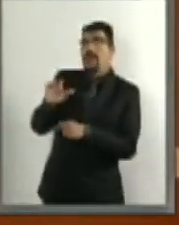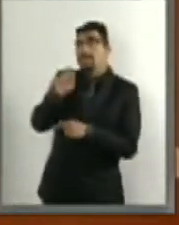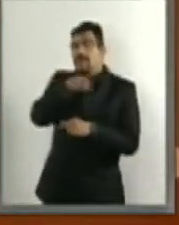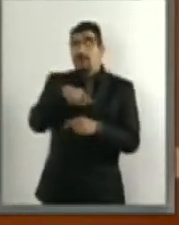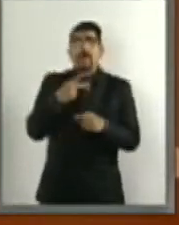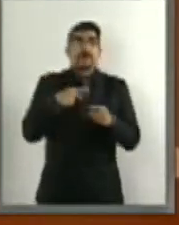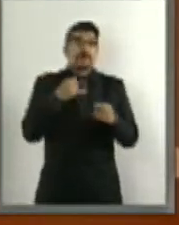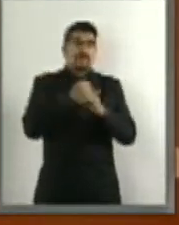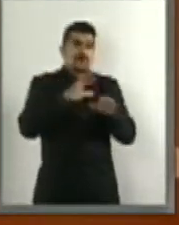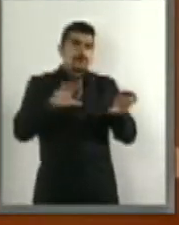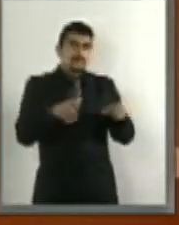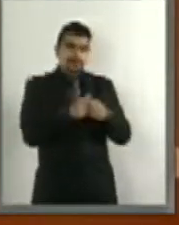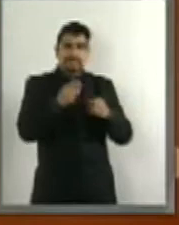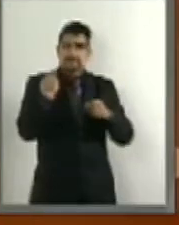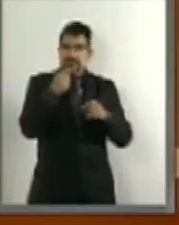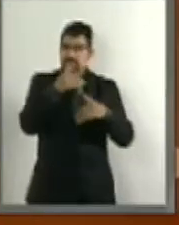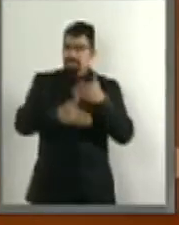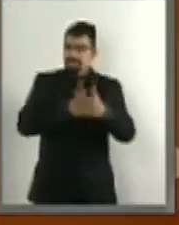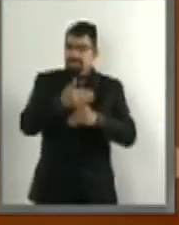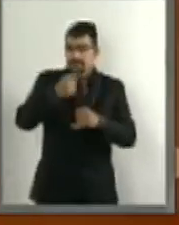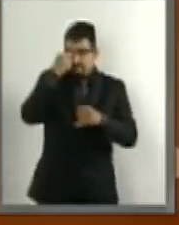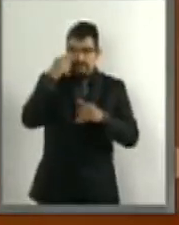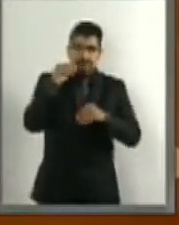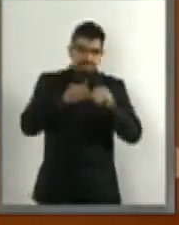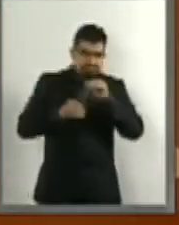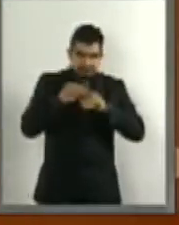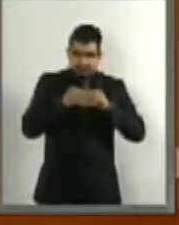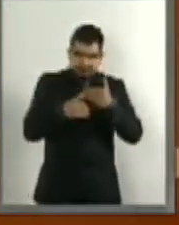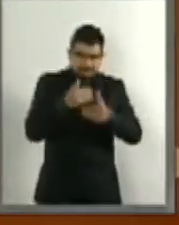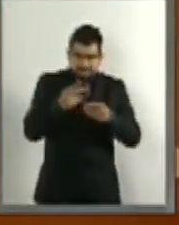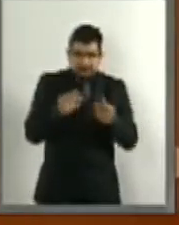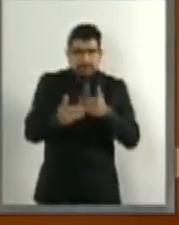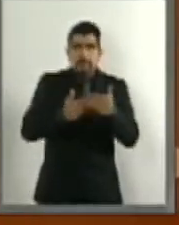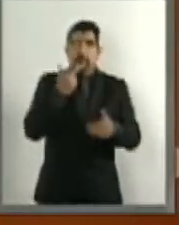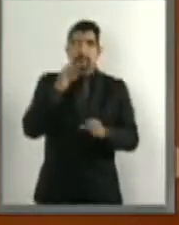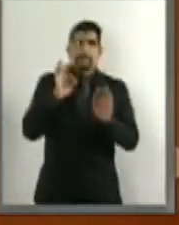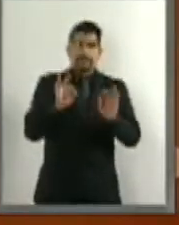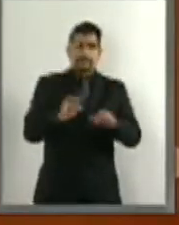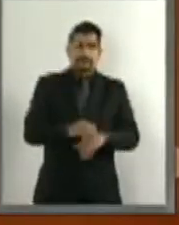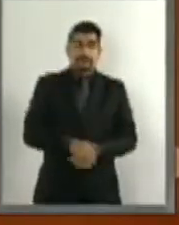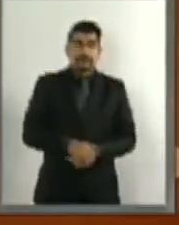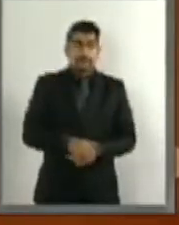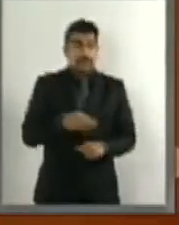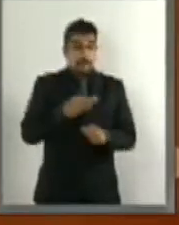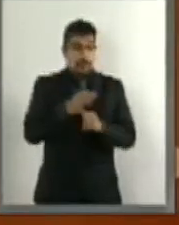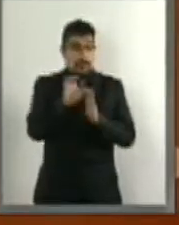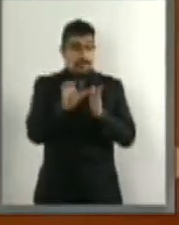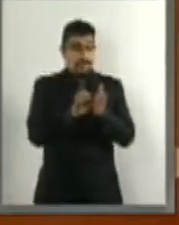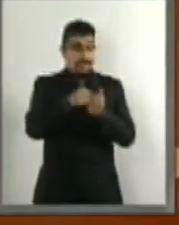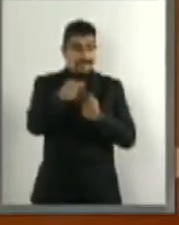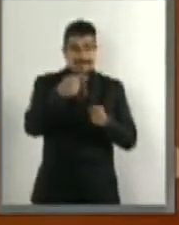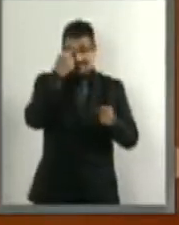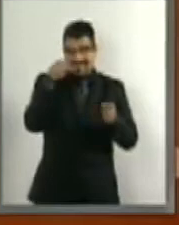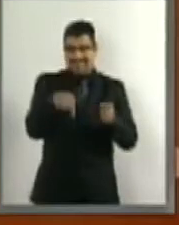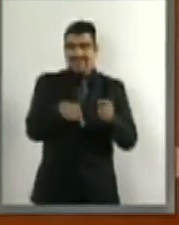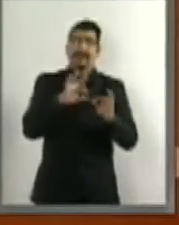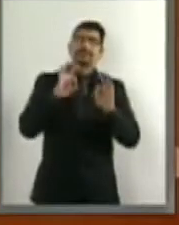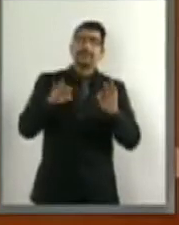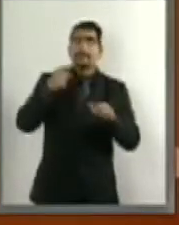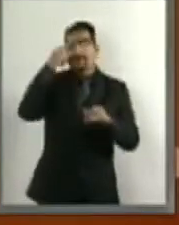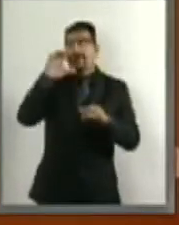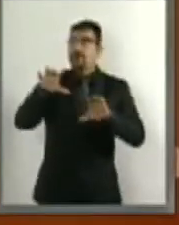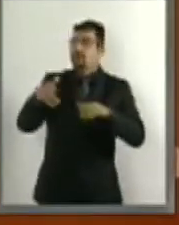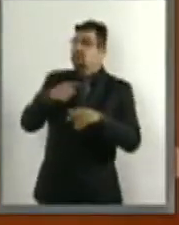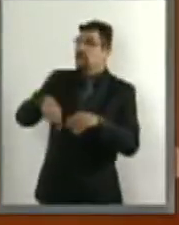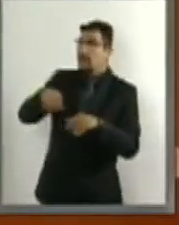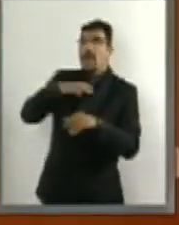una herramienta fundamental para el correcto funcionamiento. También elevamos a rango constitucional la Fiscalía Especializada de Combate a la